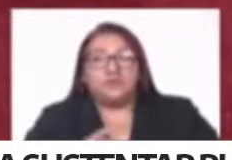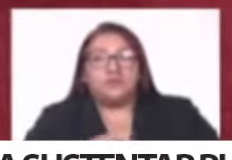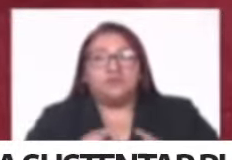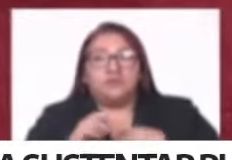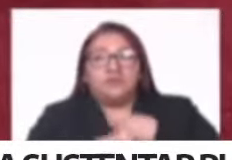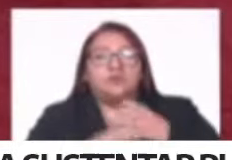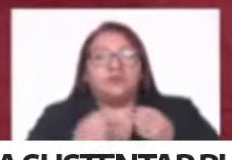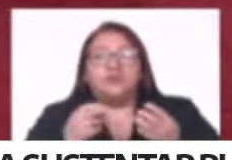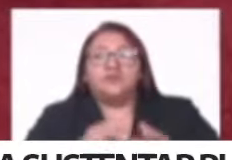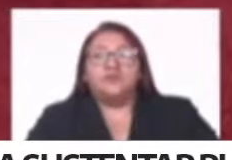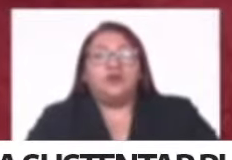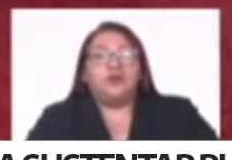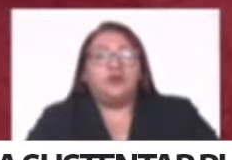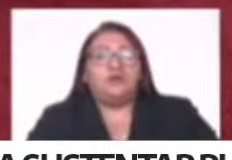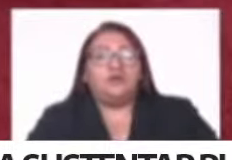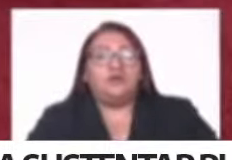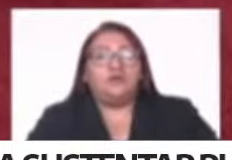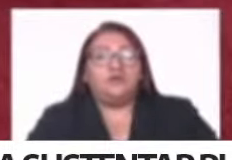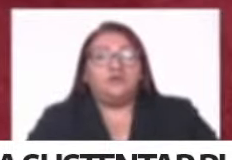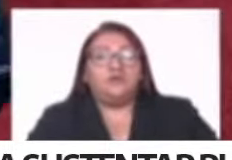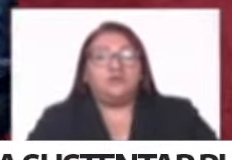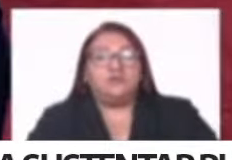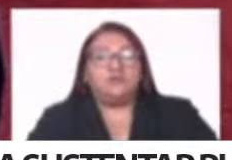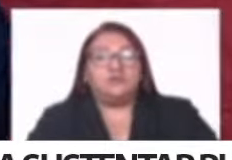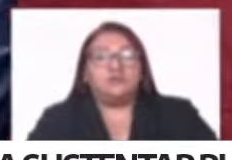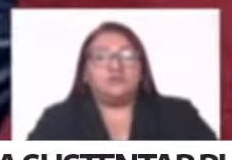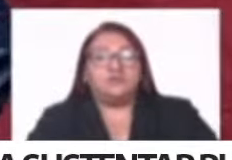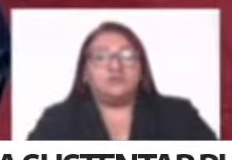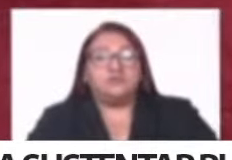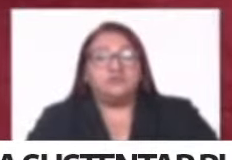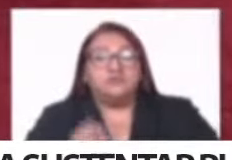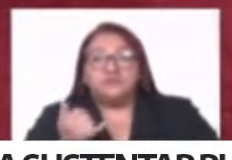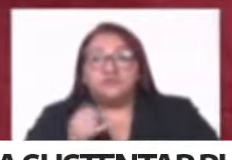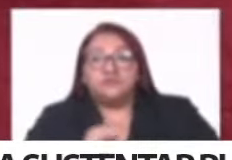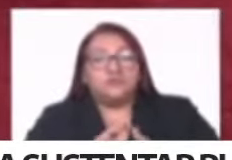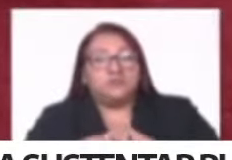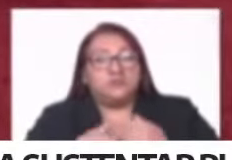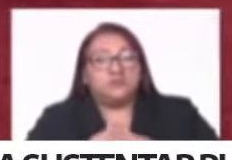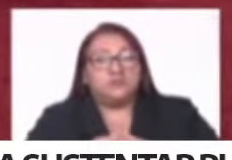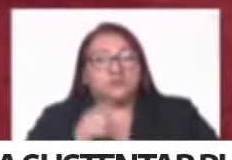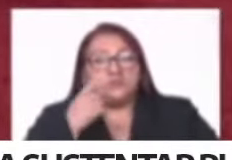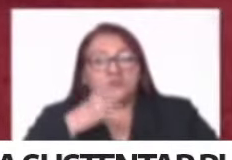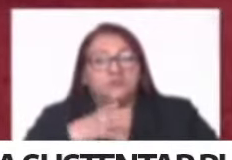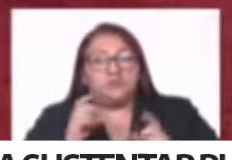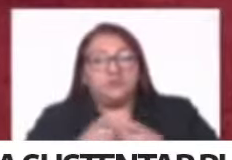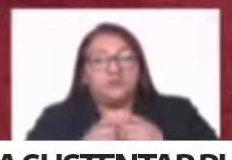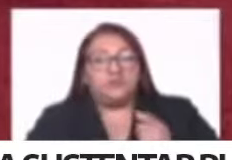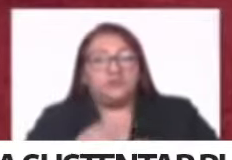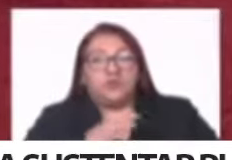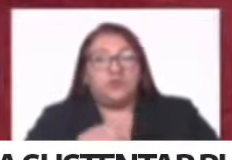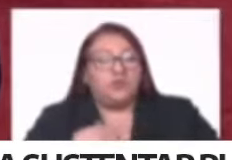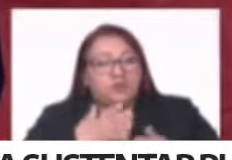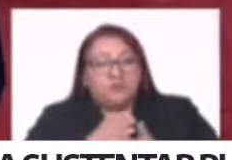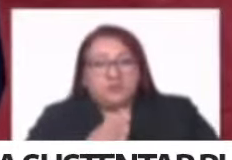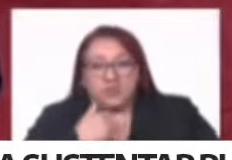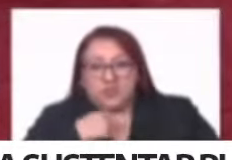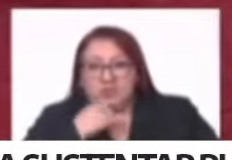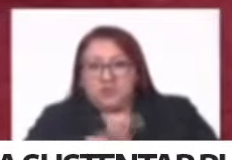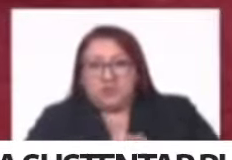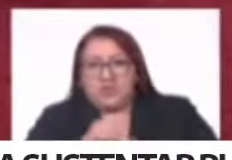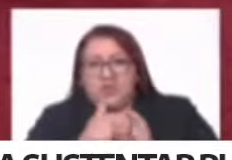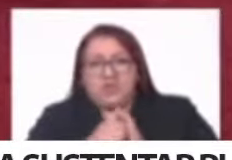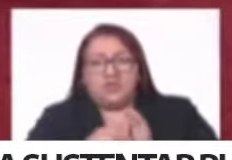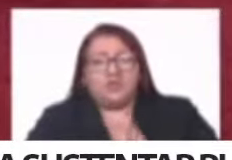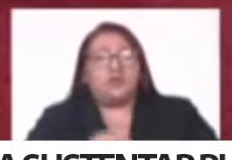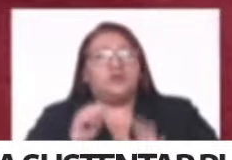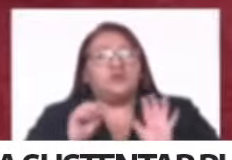país con tantas cuencas de agua y potencial hídrico. Hoy más que nunca, señores congresistas, el gobierno está empeñado en cumplir el